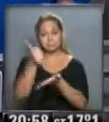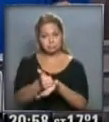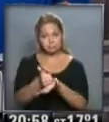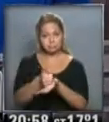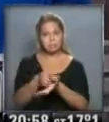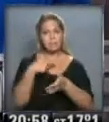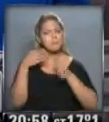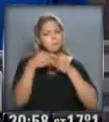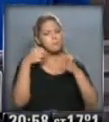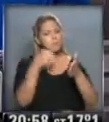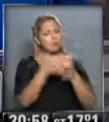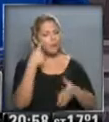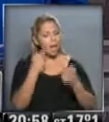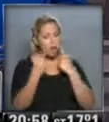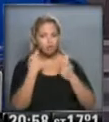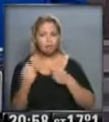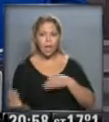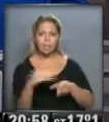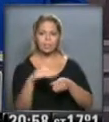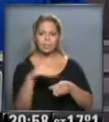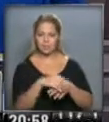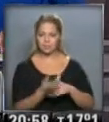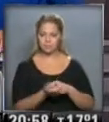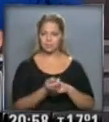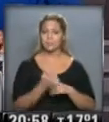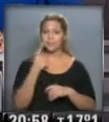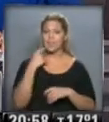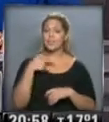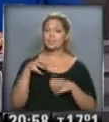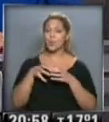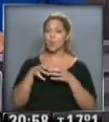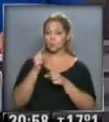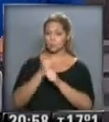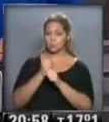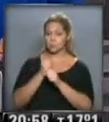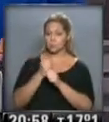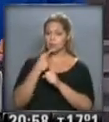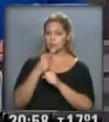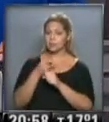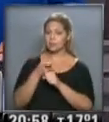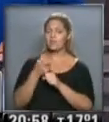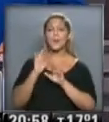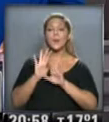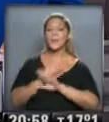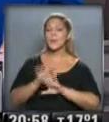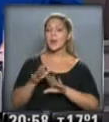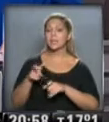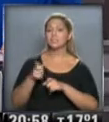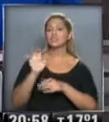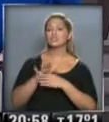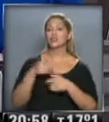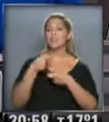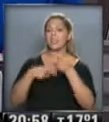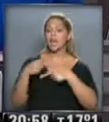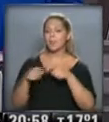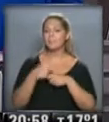justamente para controlar las cargas. Un dato a tener en cuenta, las patronales del sector realizan un cese de comercialización tanto de granos